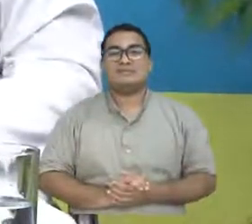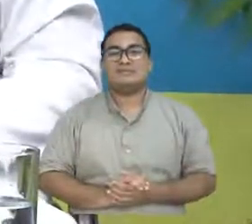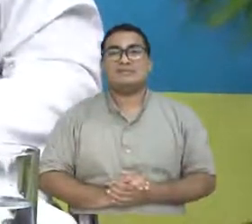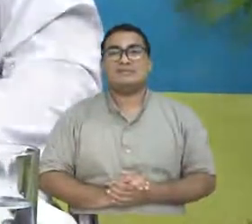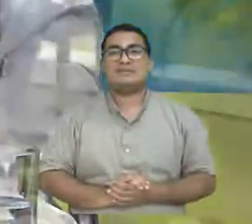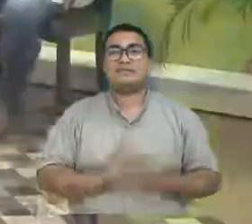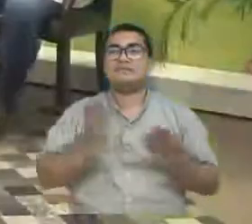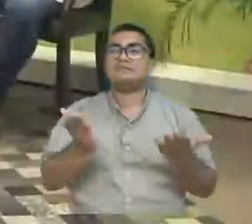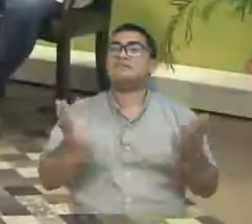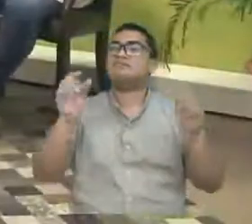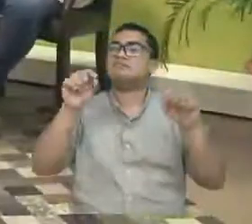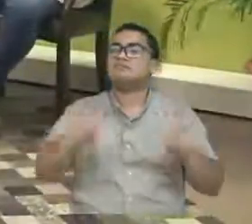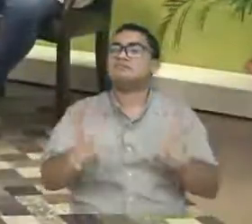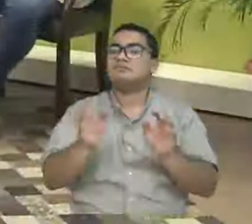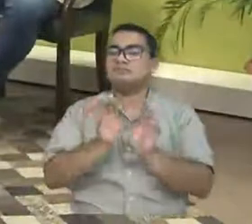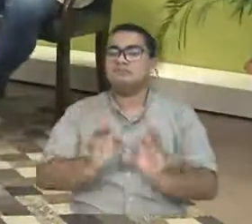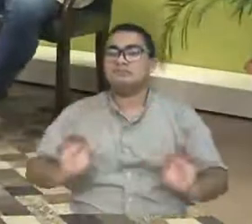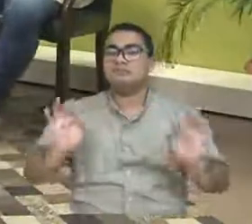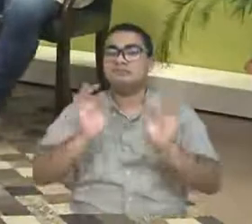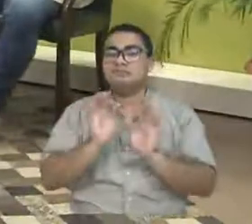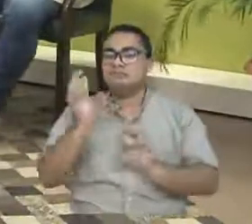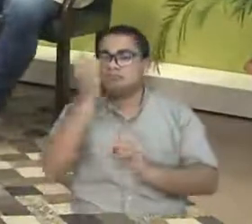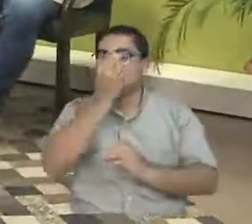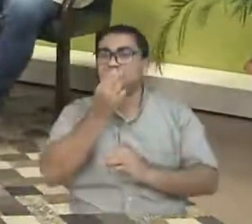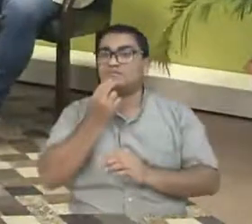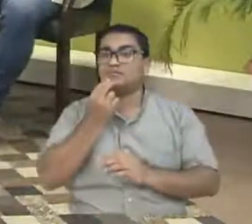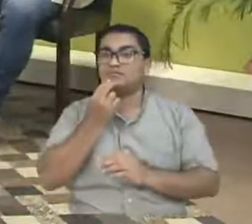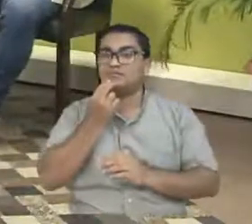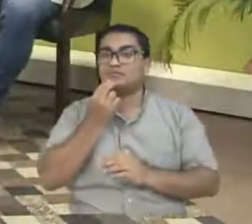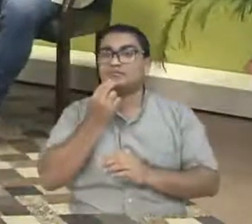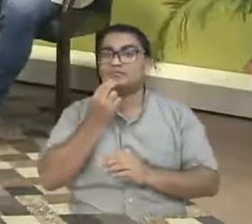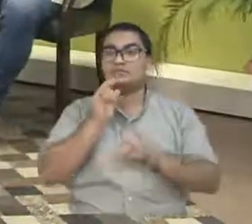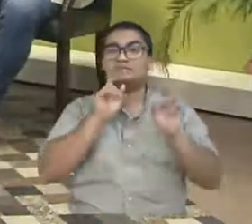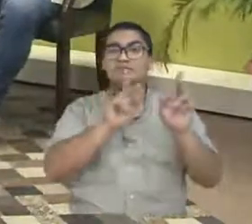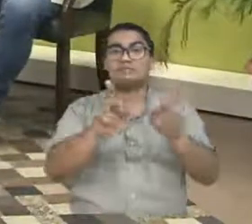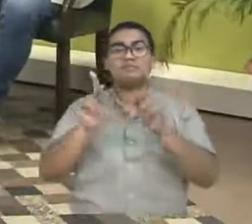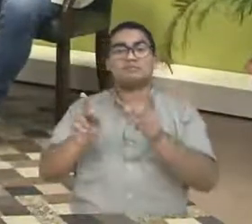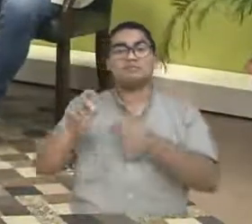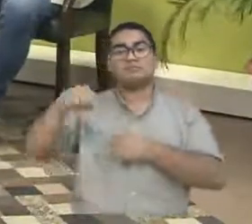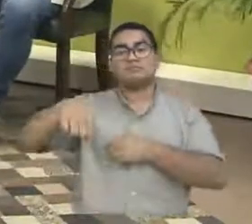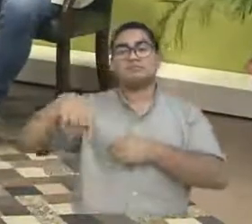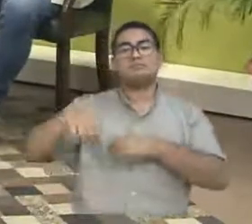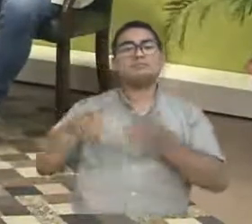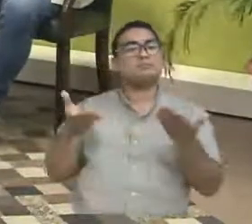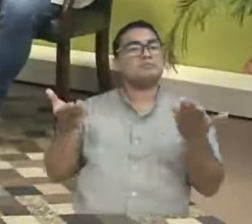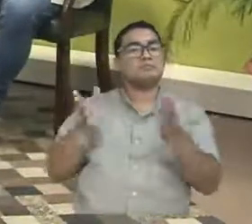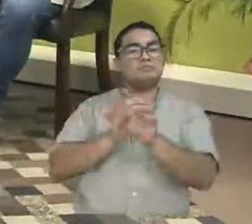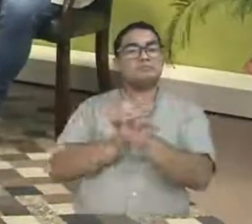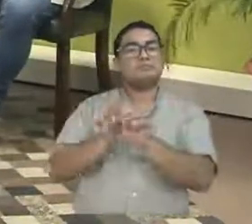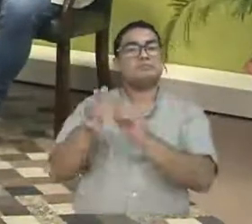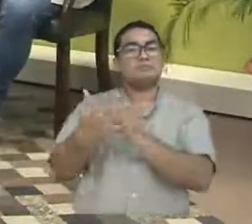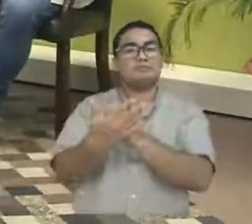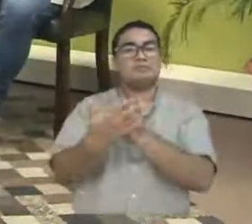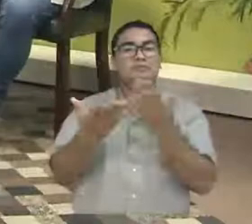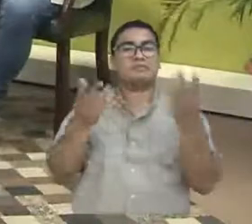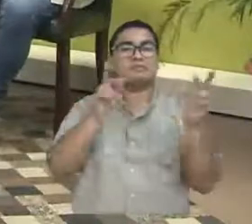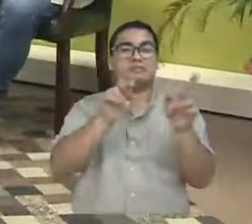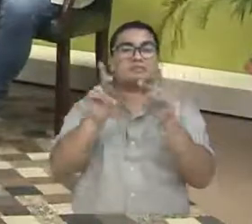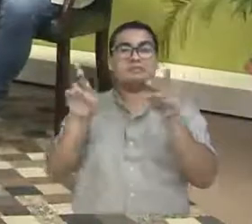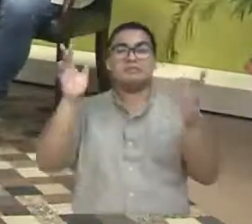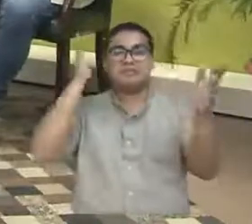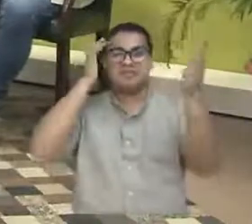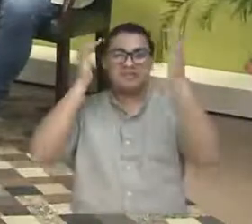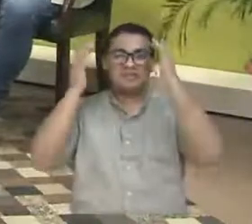Ahora, importante esta pregunta, doctor. Hay personas que con esto del COVID-19 se han preocupado por